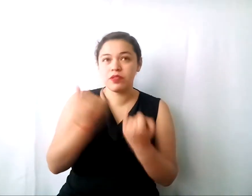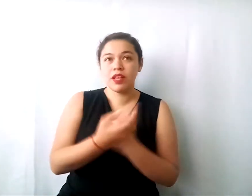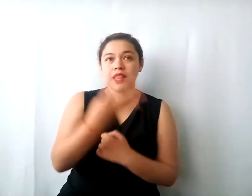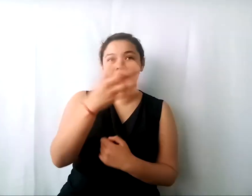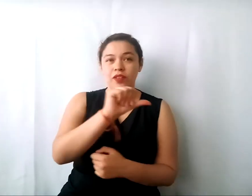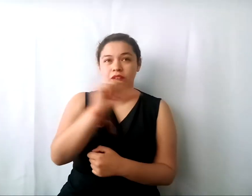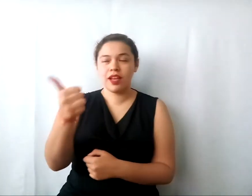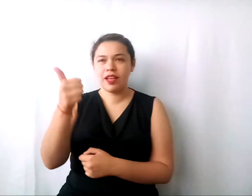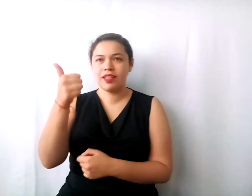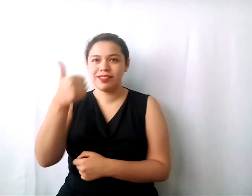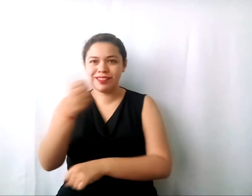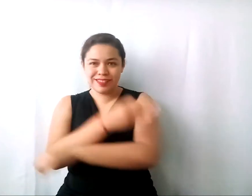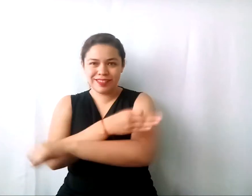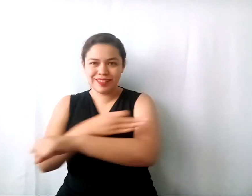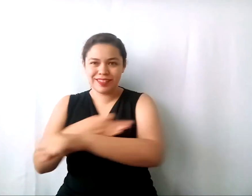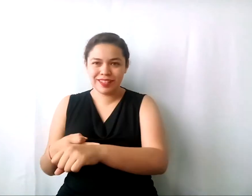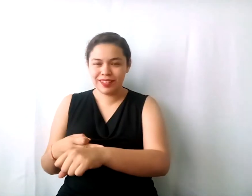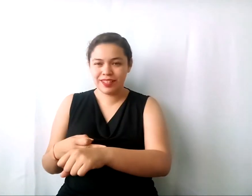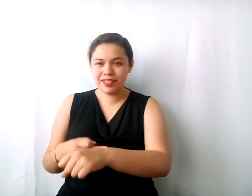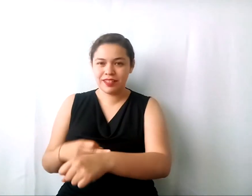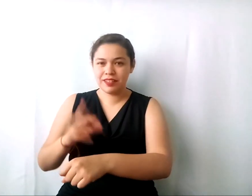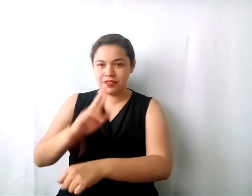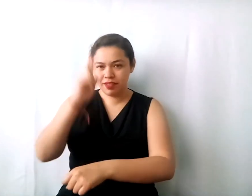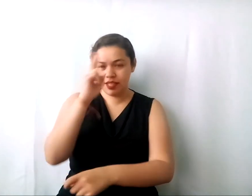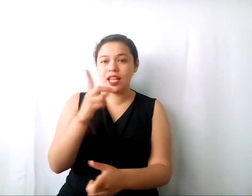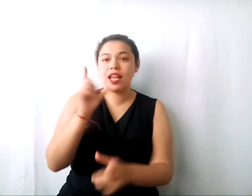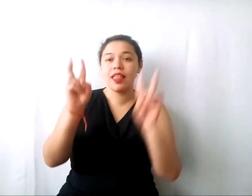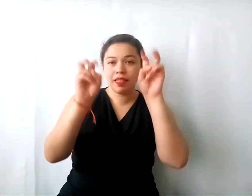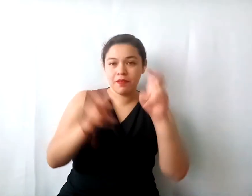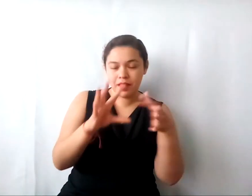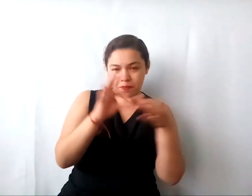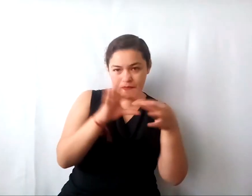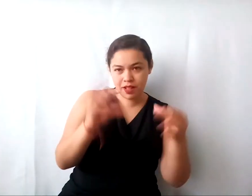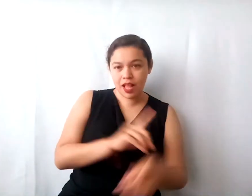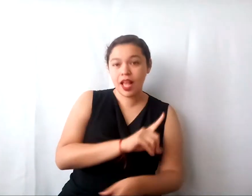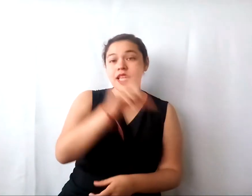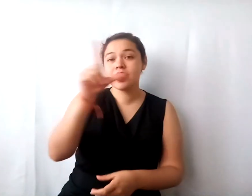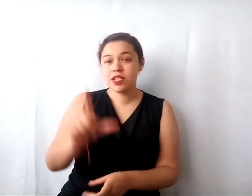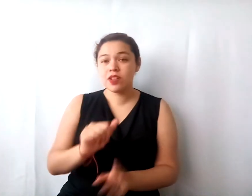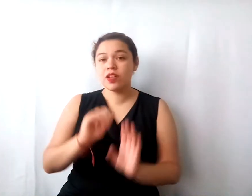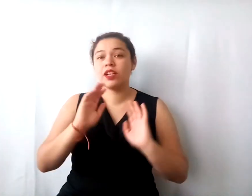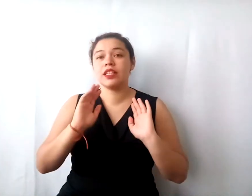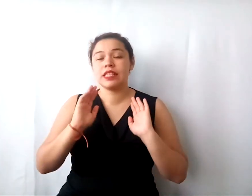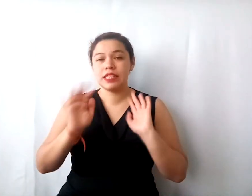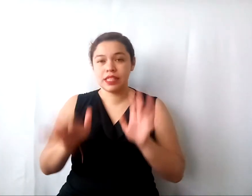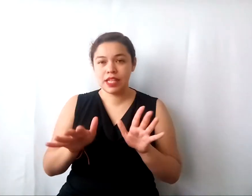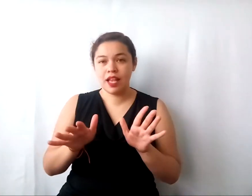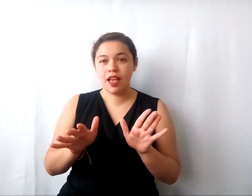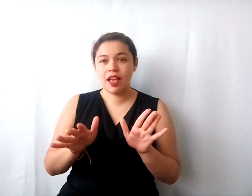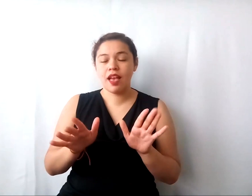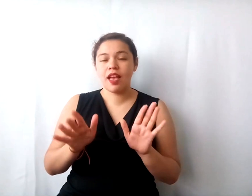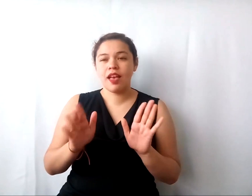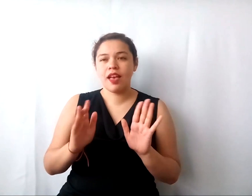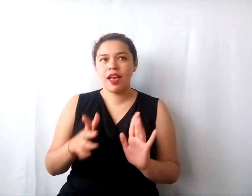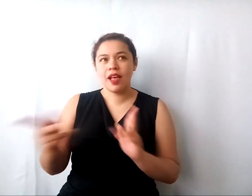horas, recordándoles que va a ser primero el desarrollo de los contenidos y después dar pauta a nuestra sesión